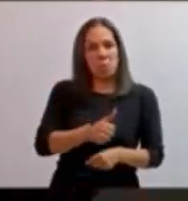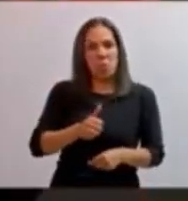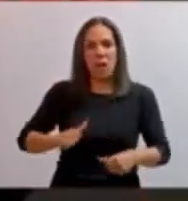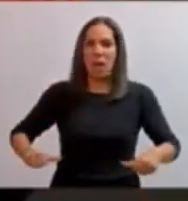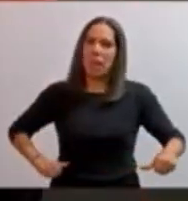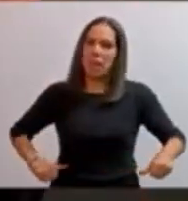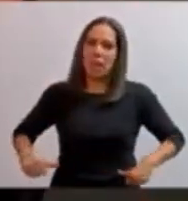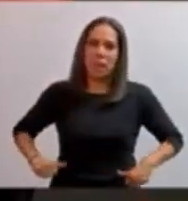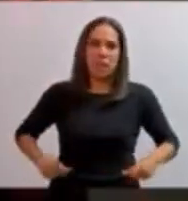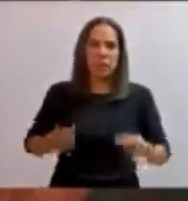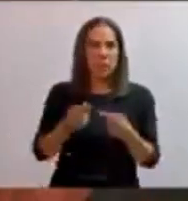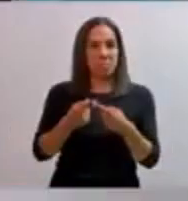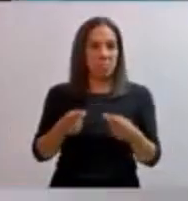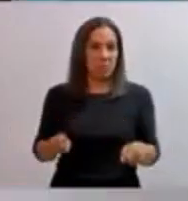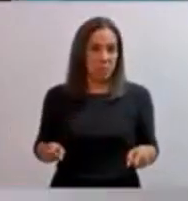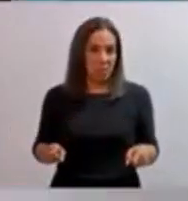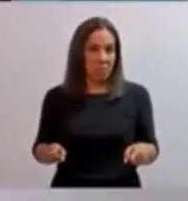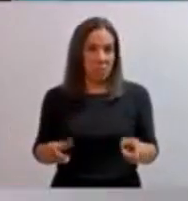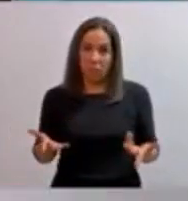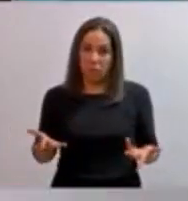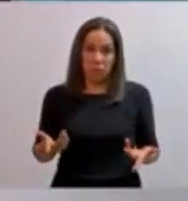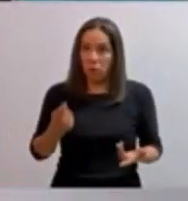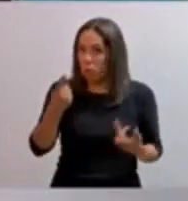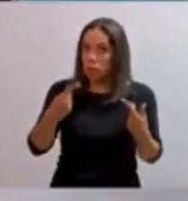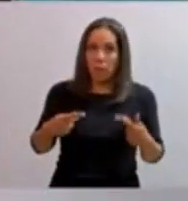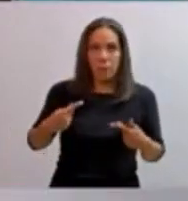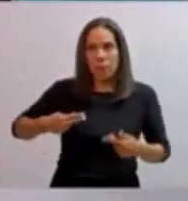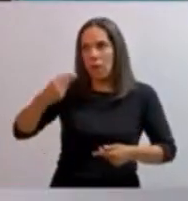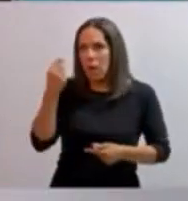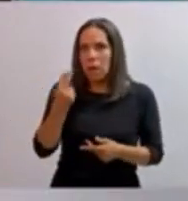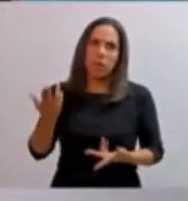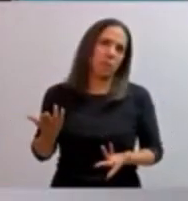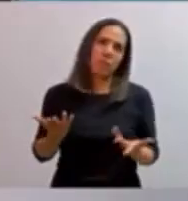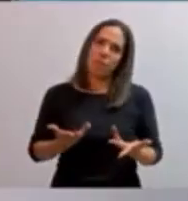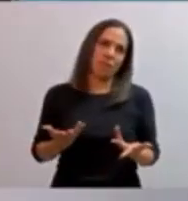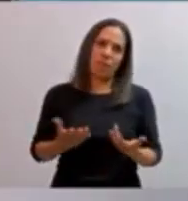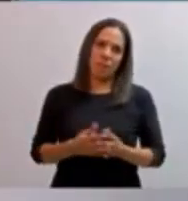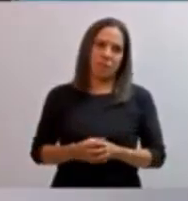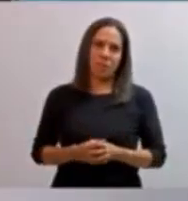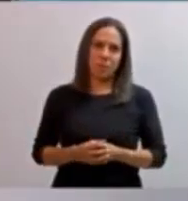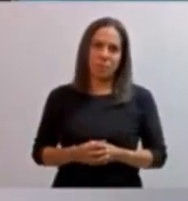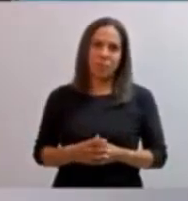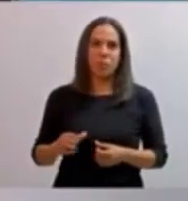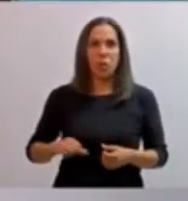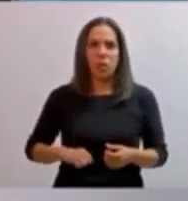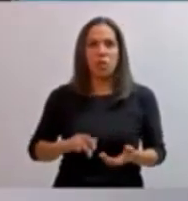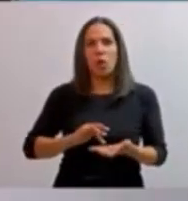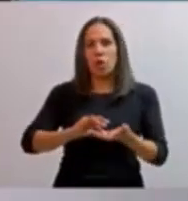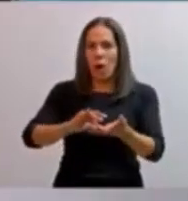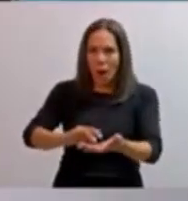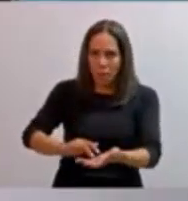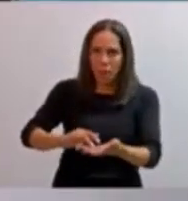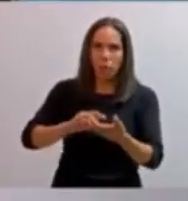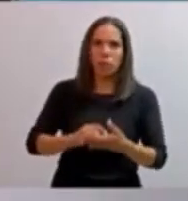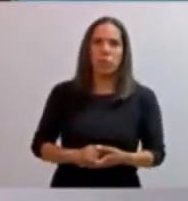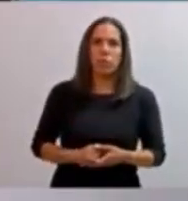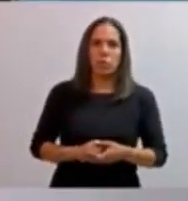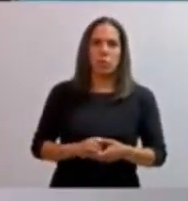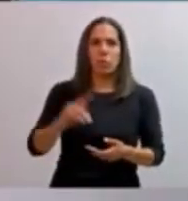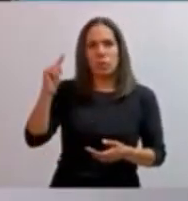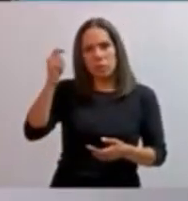actividad alguien la tiene que realizar, ¿no? Y en este caso usted dice, bueno, soy apoyo técnico pedagógico, pero